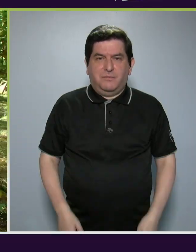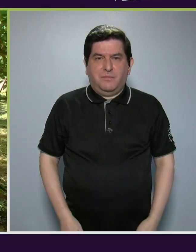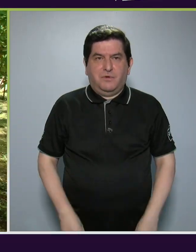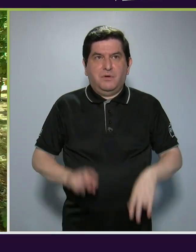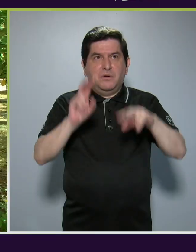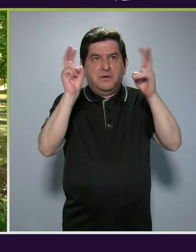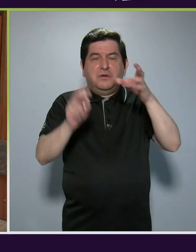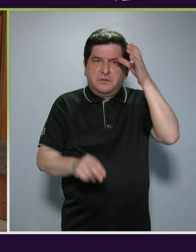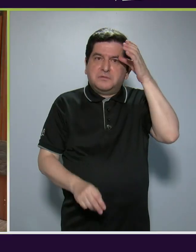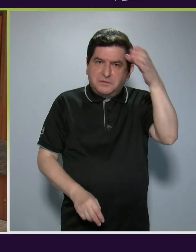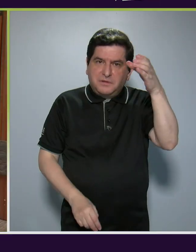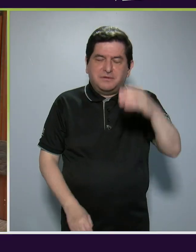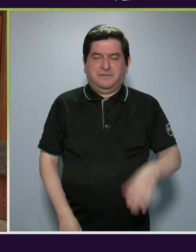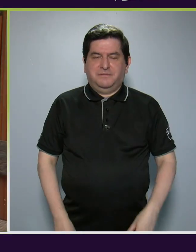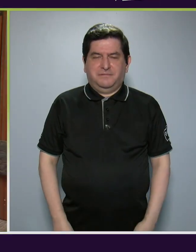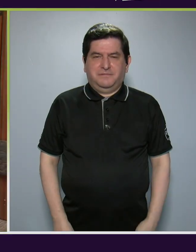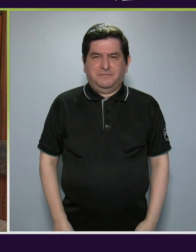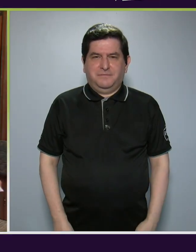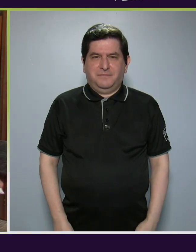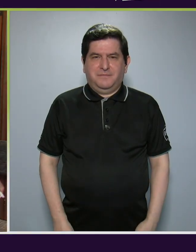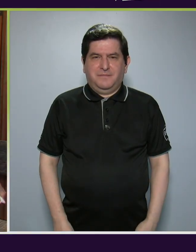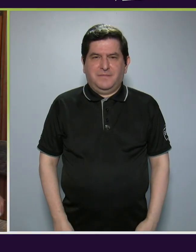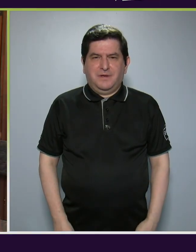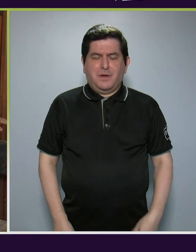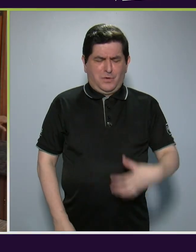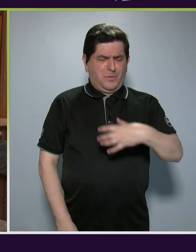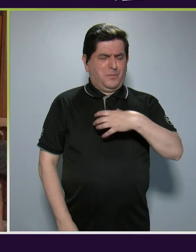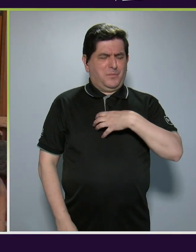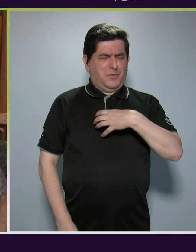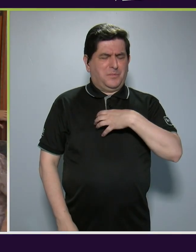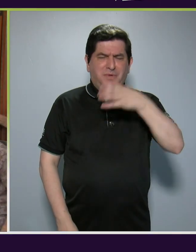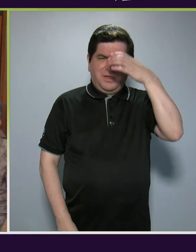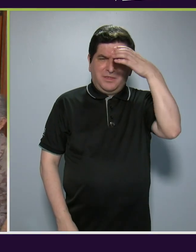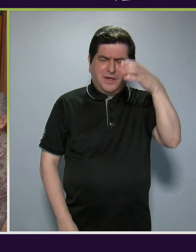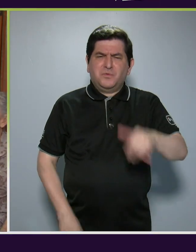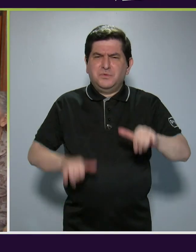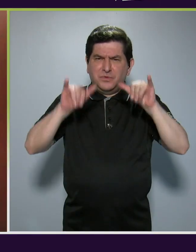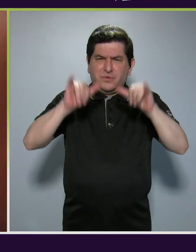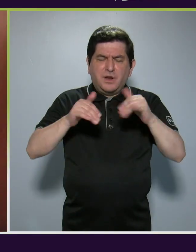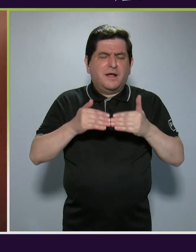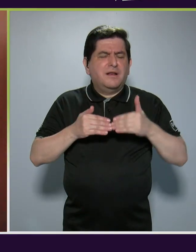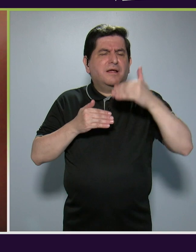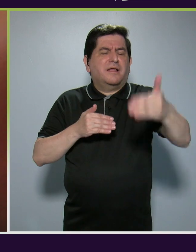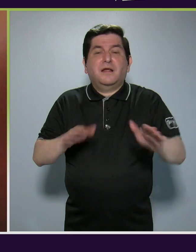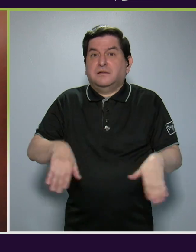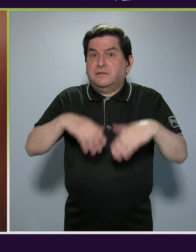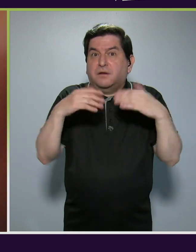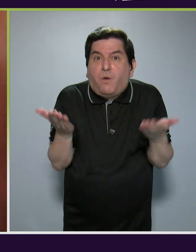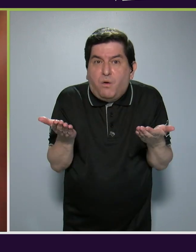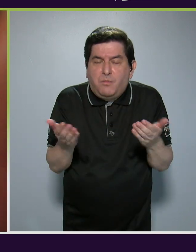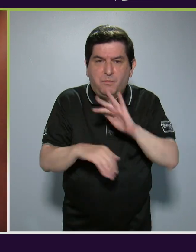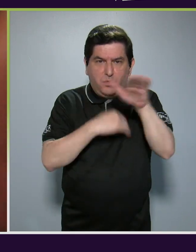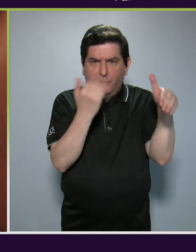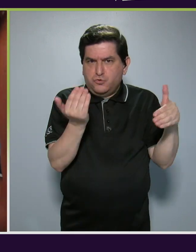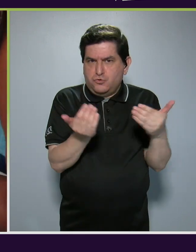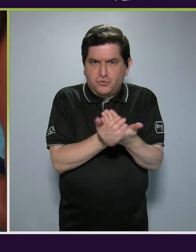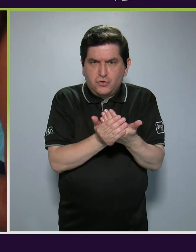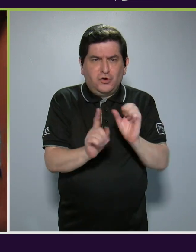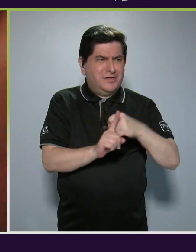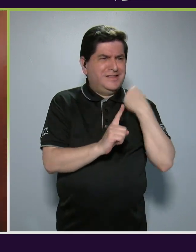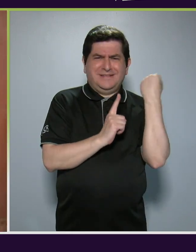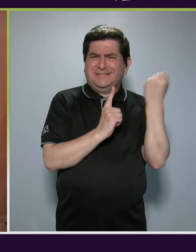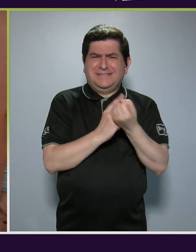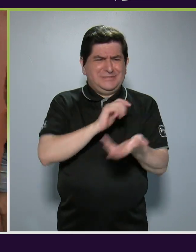cultural, cómo preservar este patrimonio cultural de aquí para adelante, ¿verdad? Con todas estas